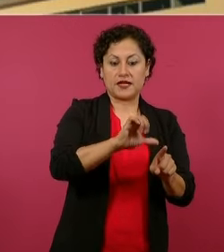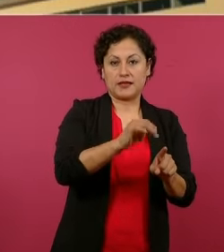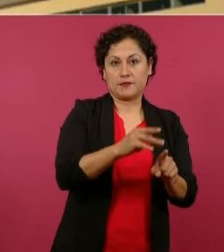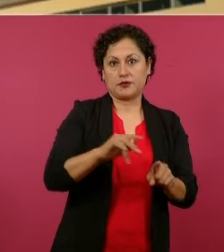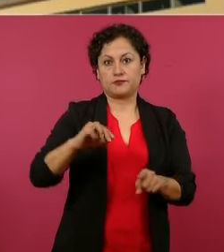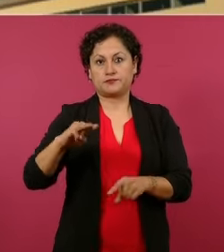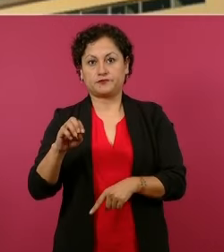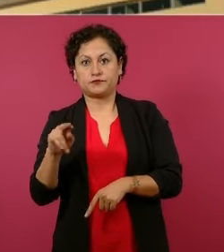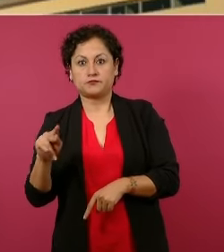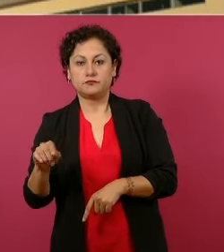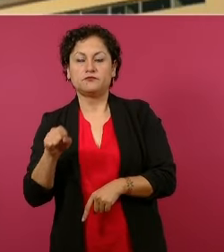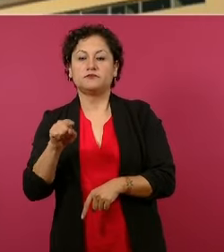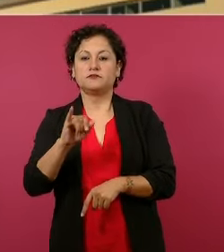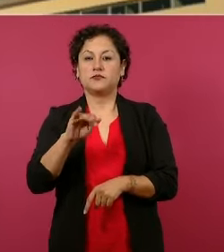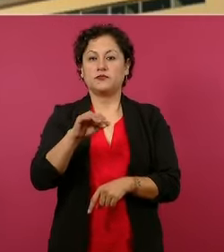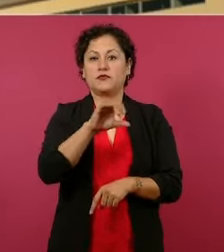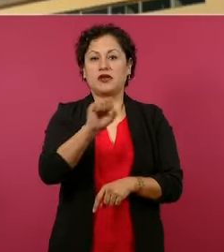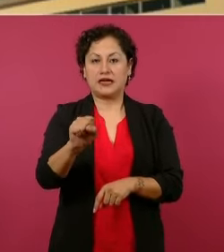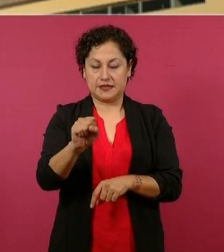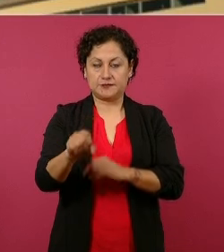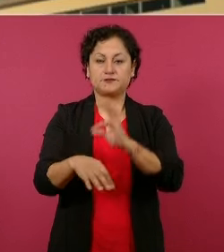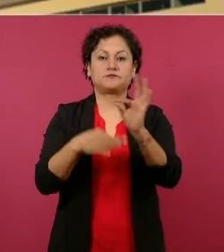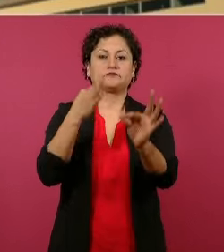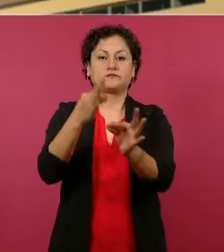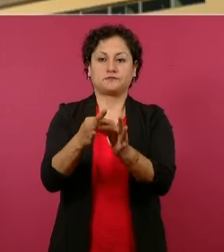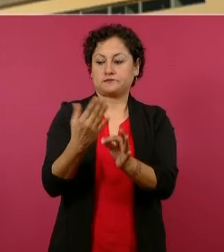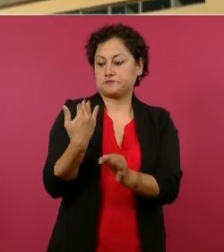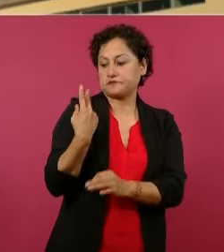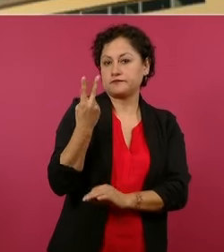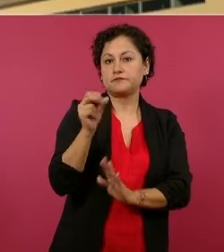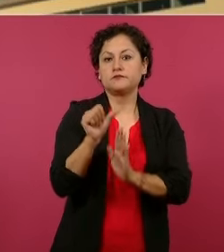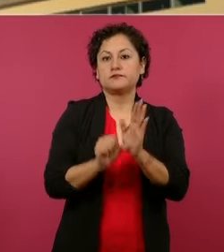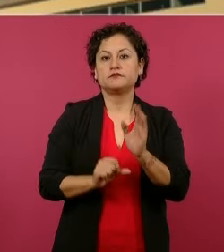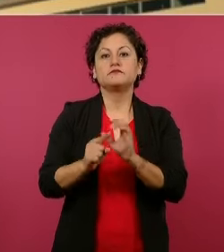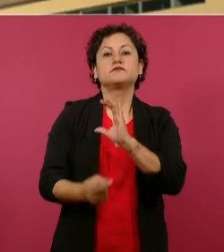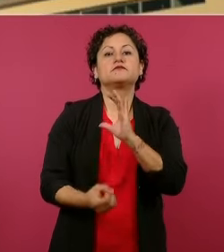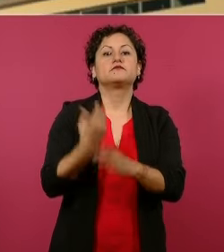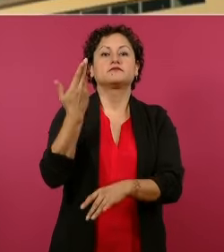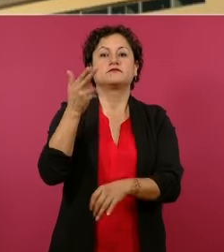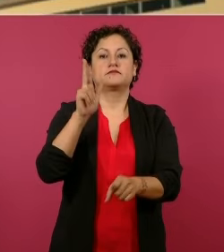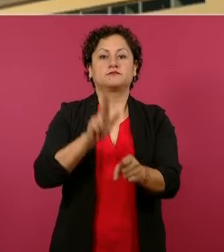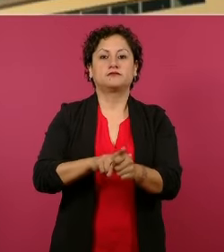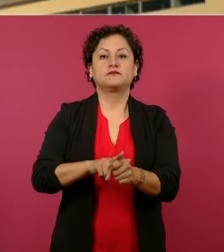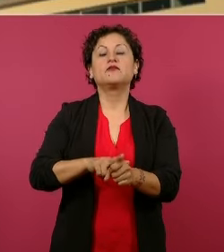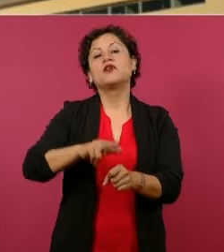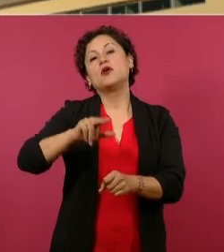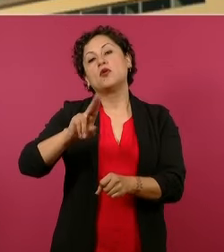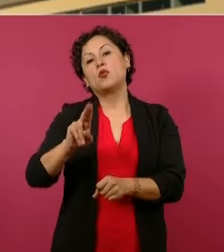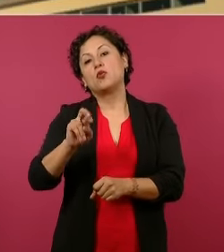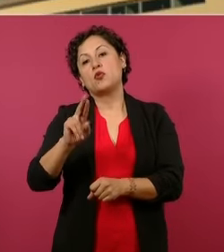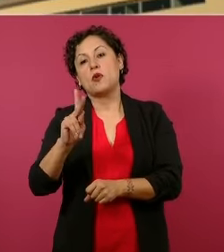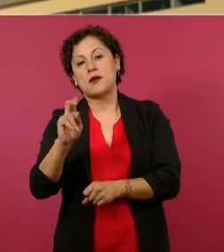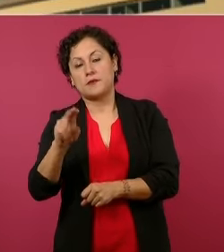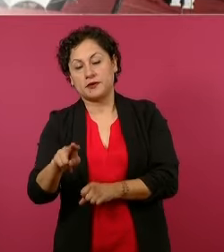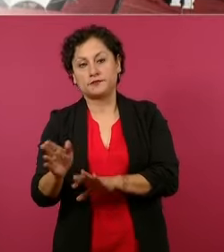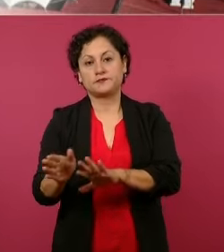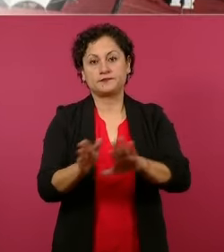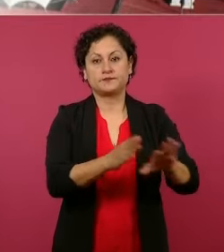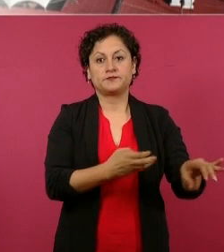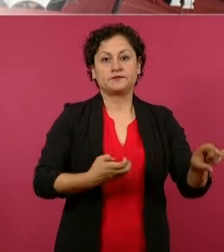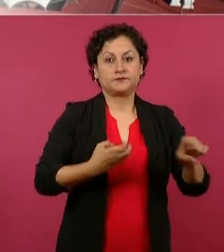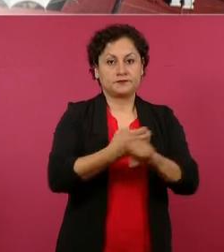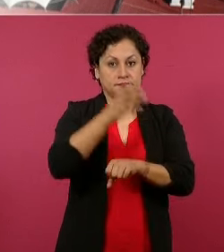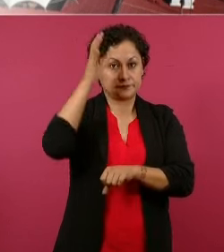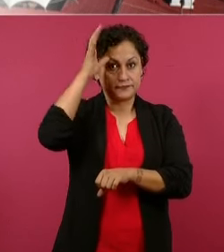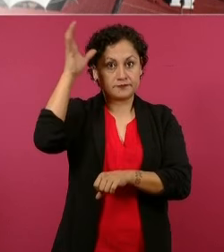social concluyó Y puso en operaciones hace apenas dos meses el nuevo hospital en uruapán en Morelos también el